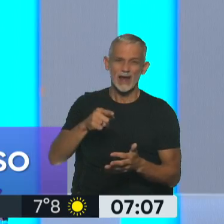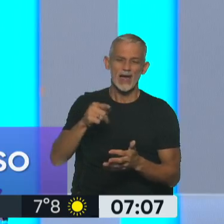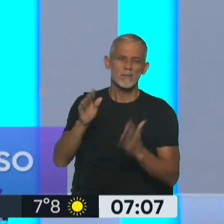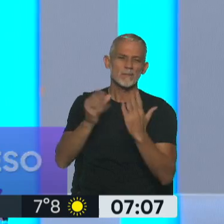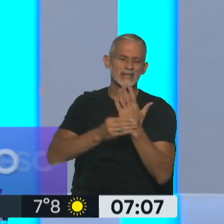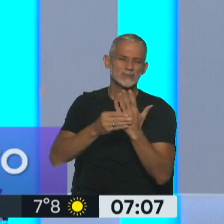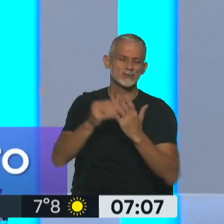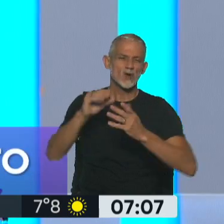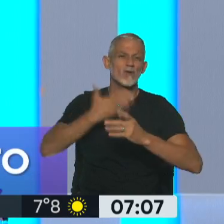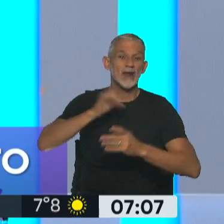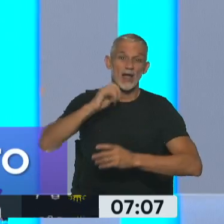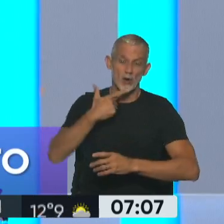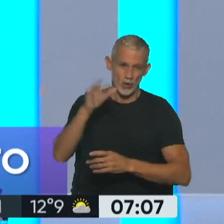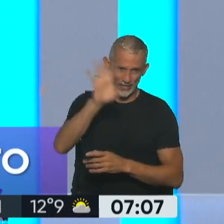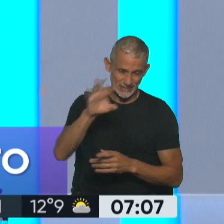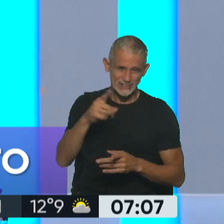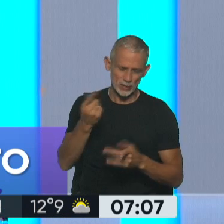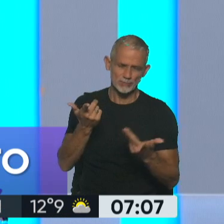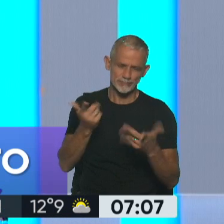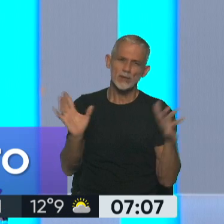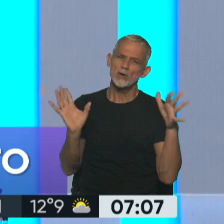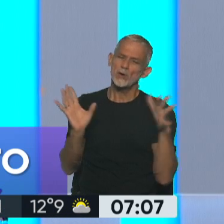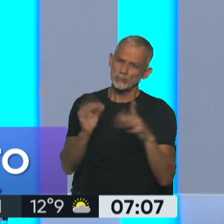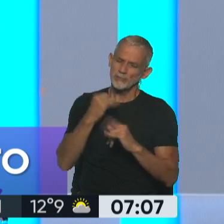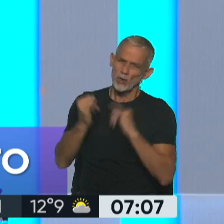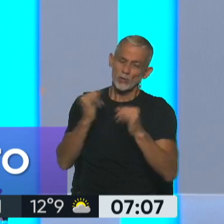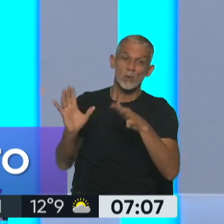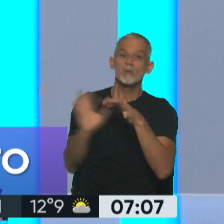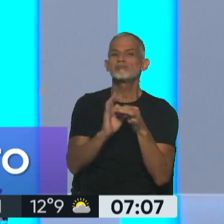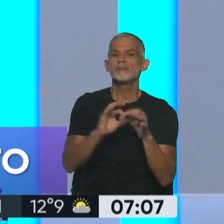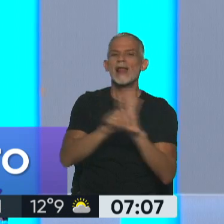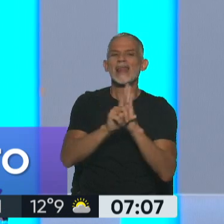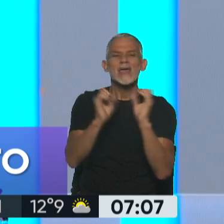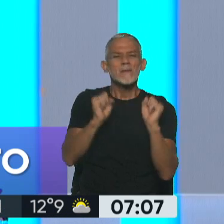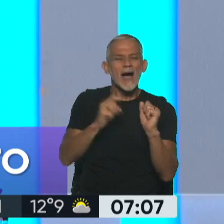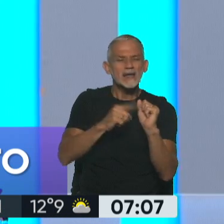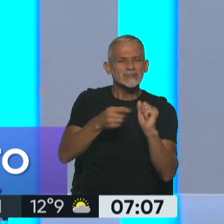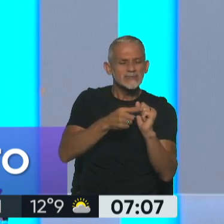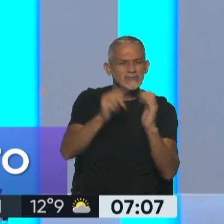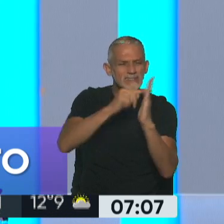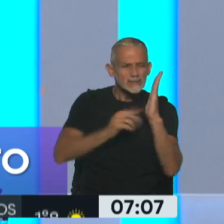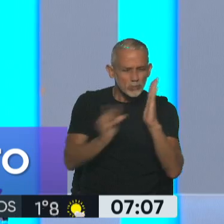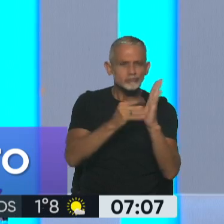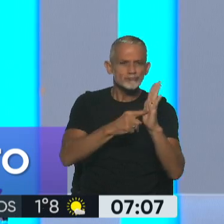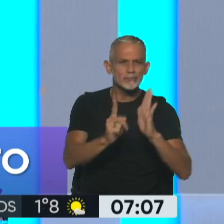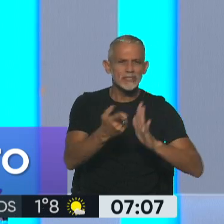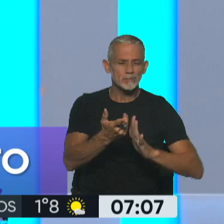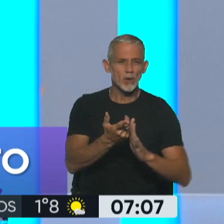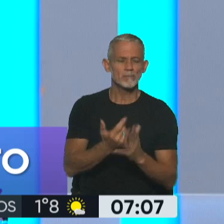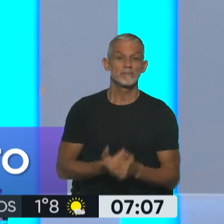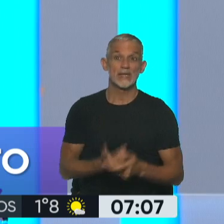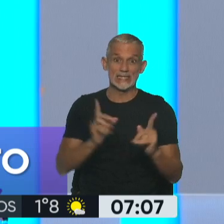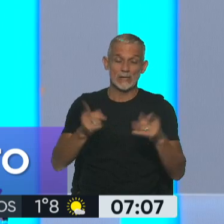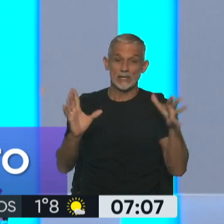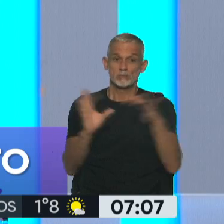todos temas que repetimos, estaban atados un poco a la ley de bases y en parte también va a estar muy